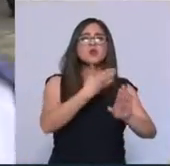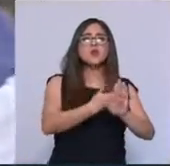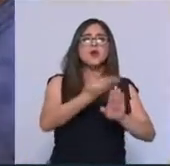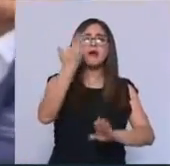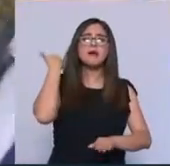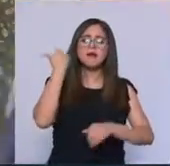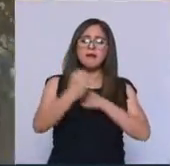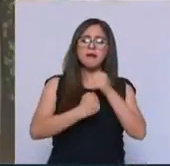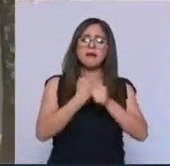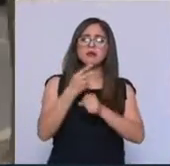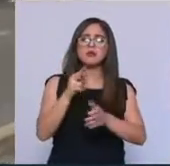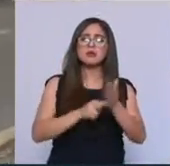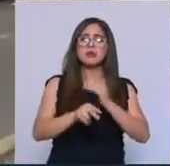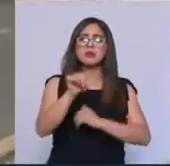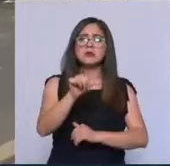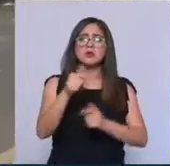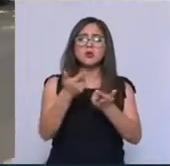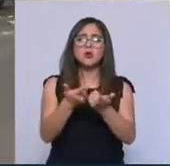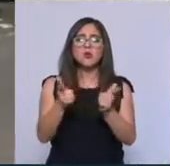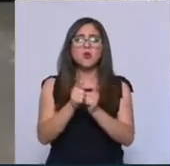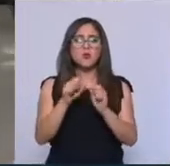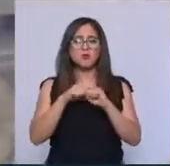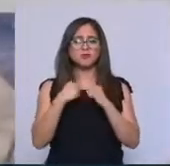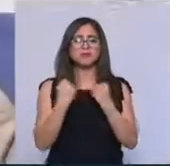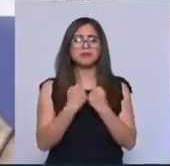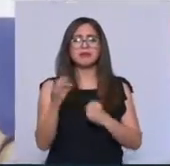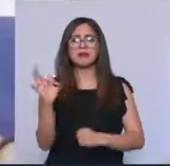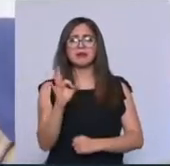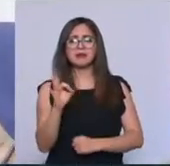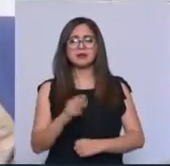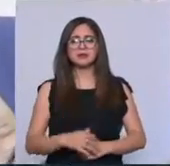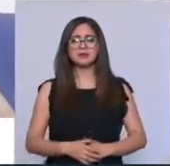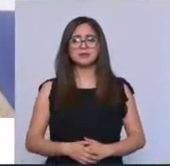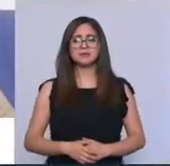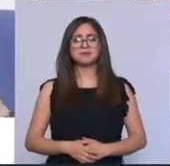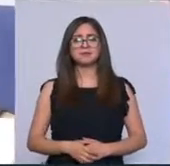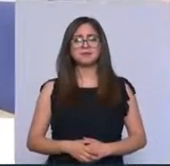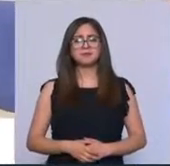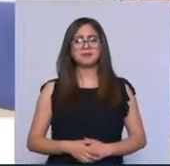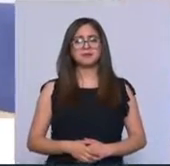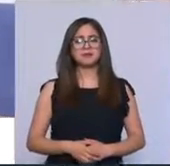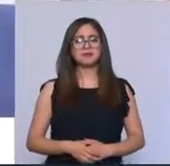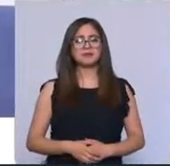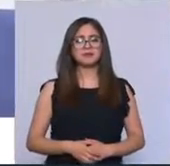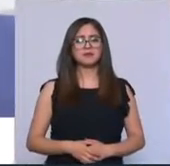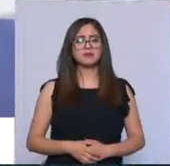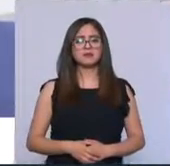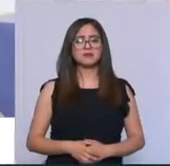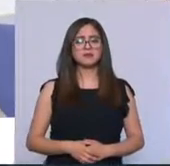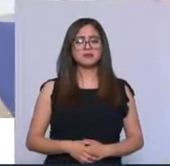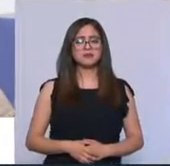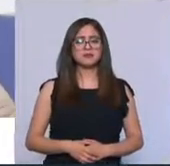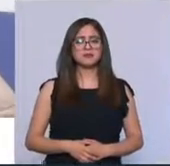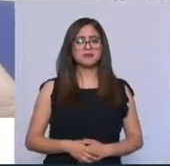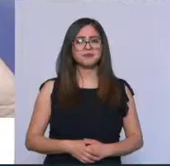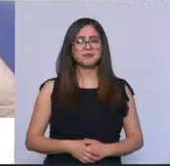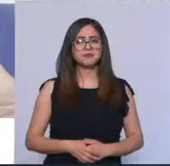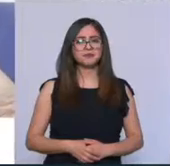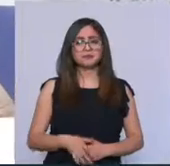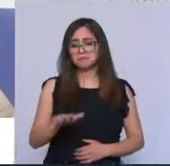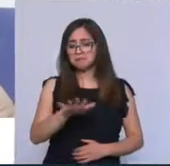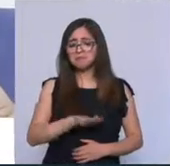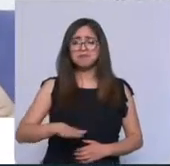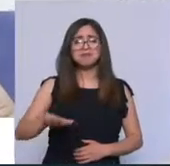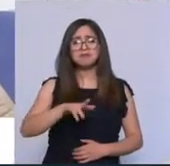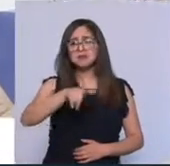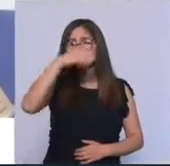2016 recibió por parte de grupos criminales. Esto está clarísimo que es un asunto de delincuencia